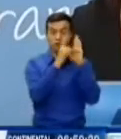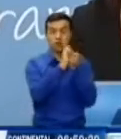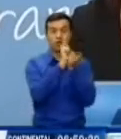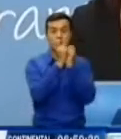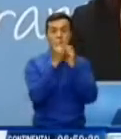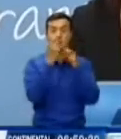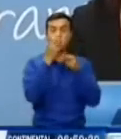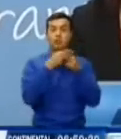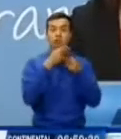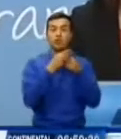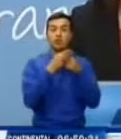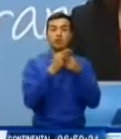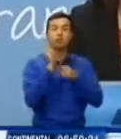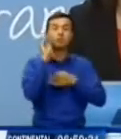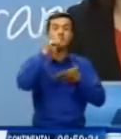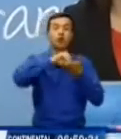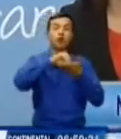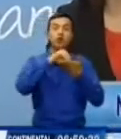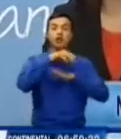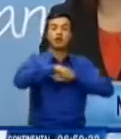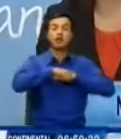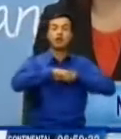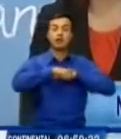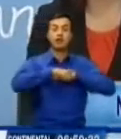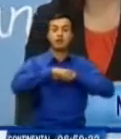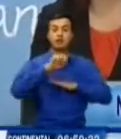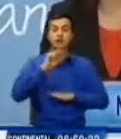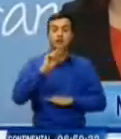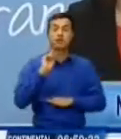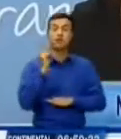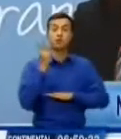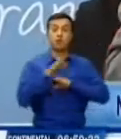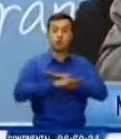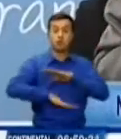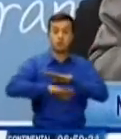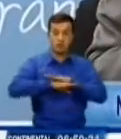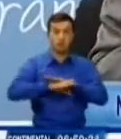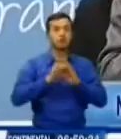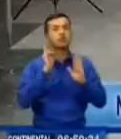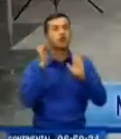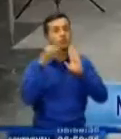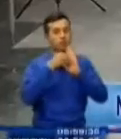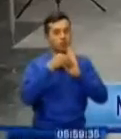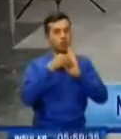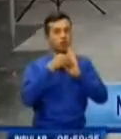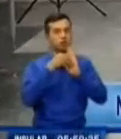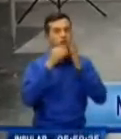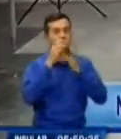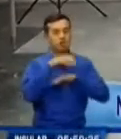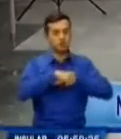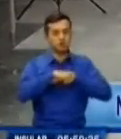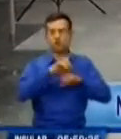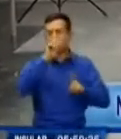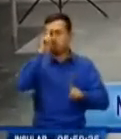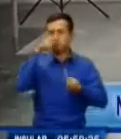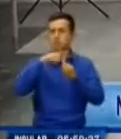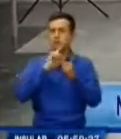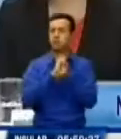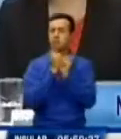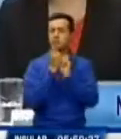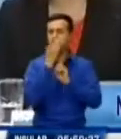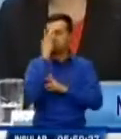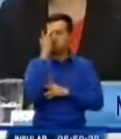incorpore la enseñanza de inglés desde segundo de educación general básica. El propósito de este cambio sería